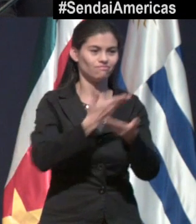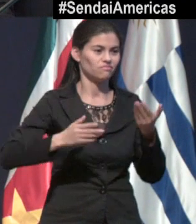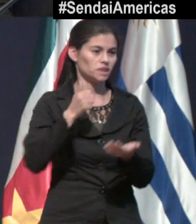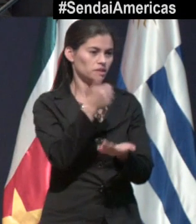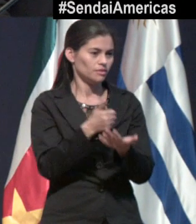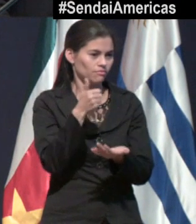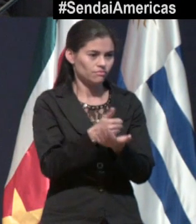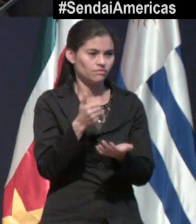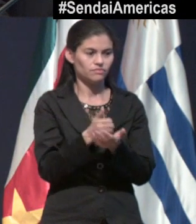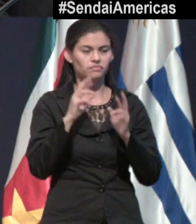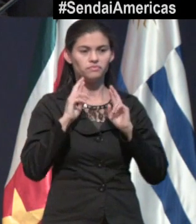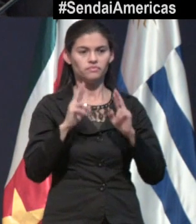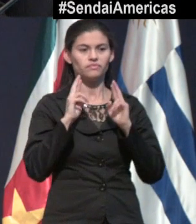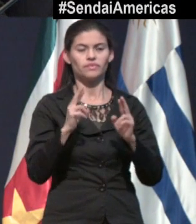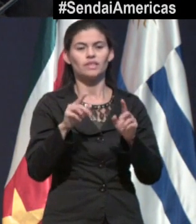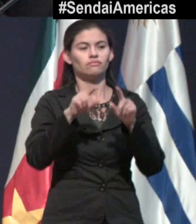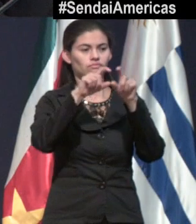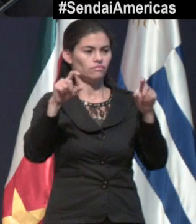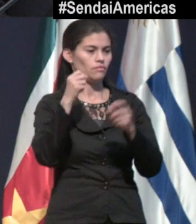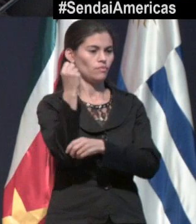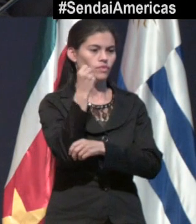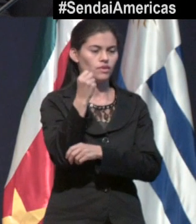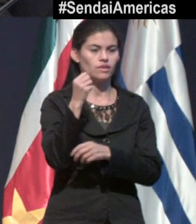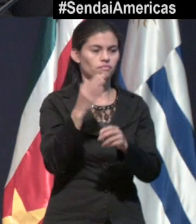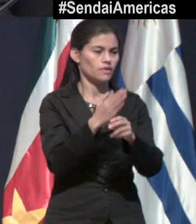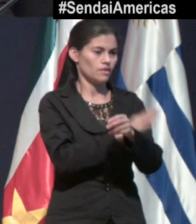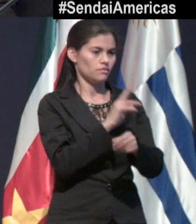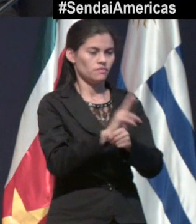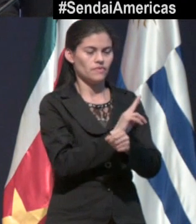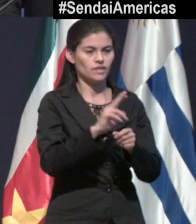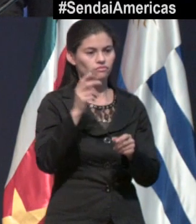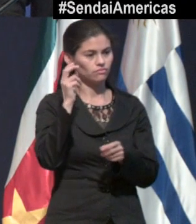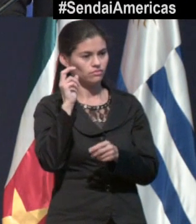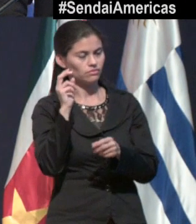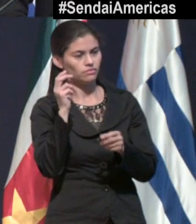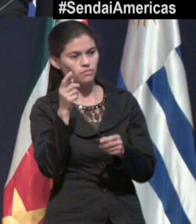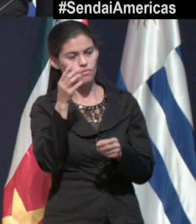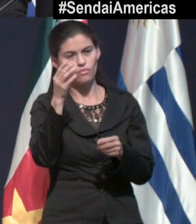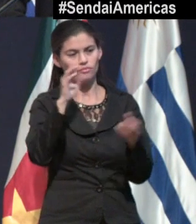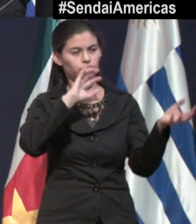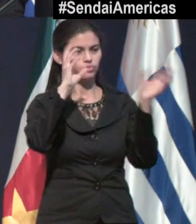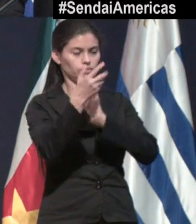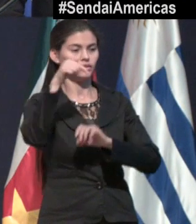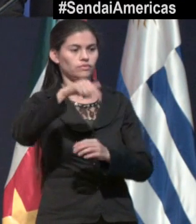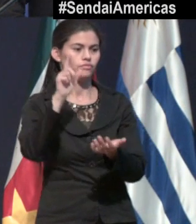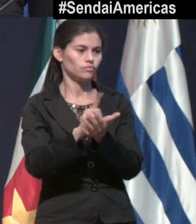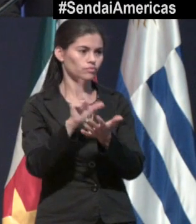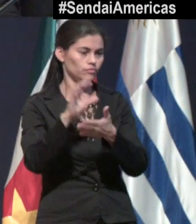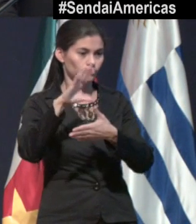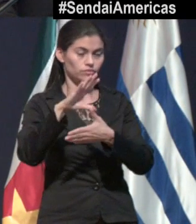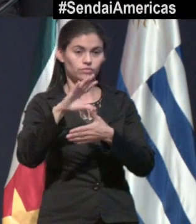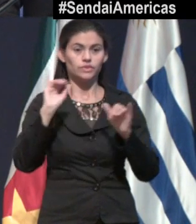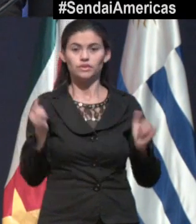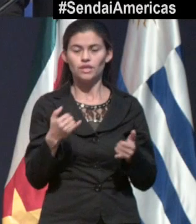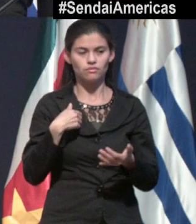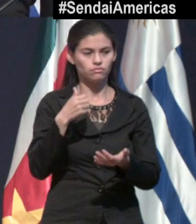gobierno sobre las prioridades en torno a la gestión de riesgo de desastres en la región. Una vez